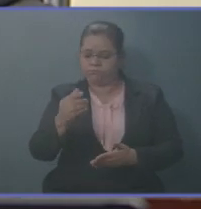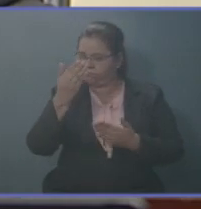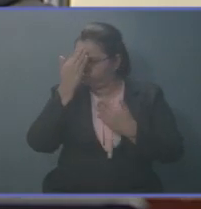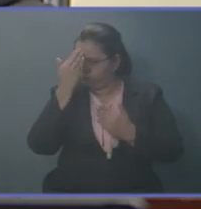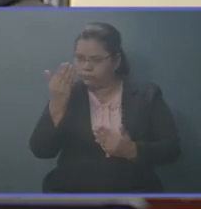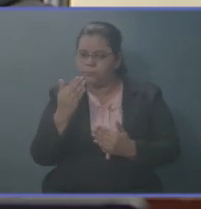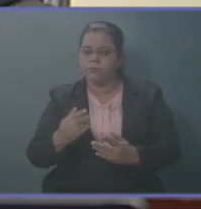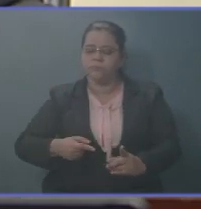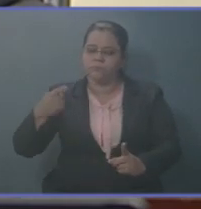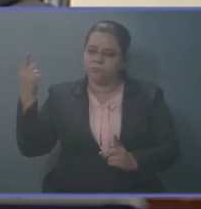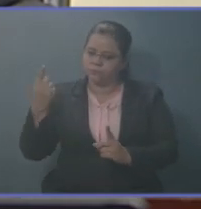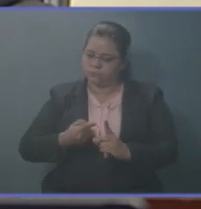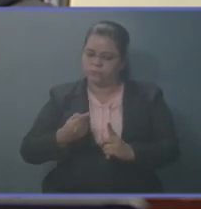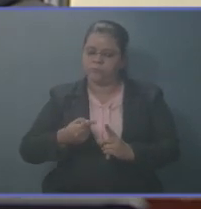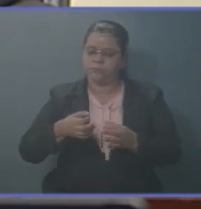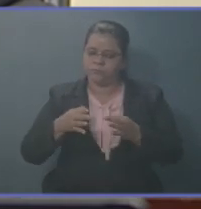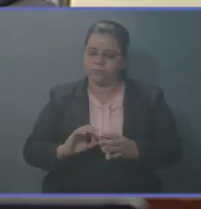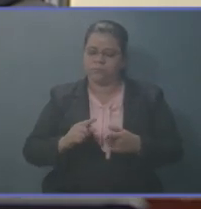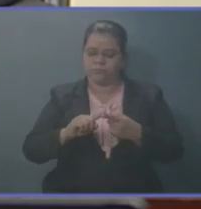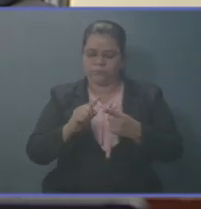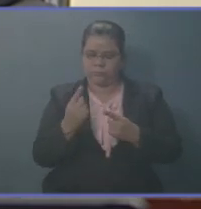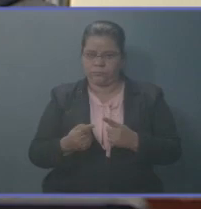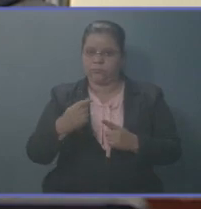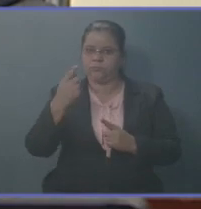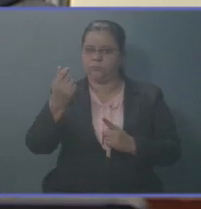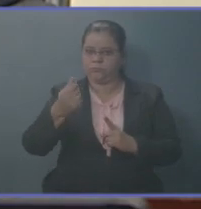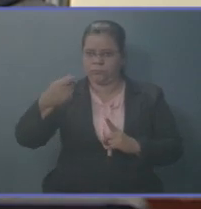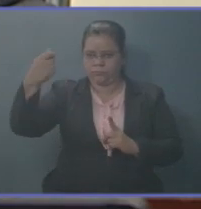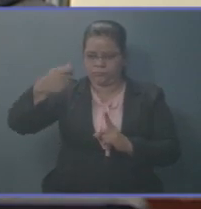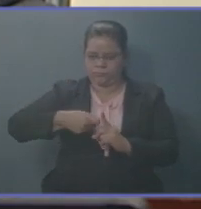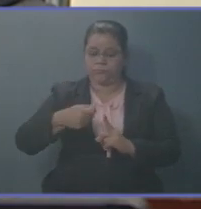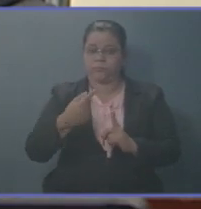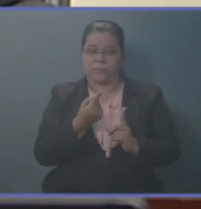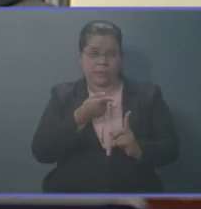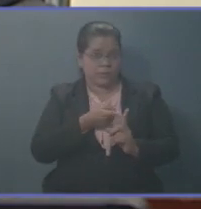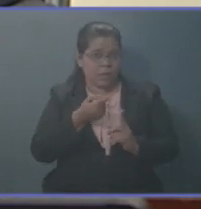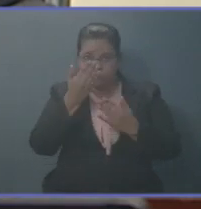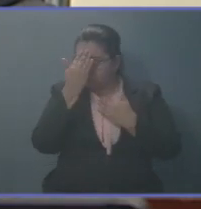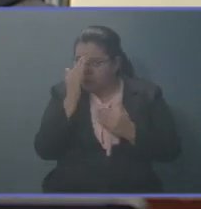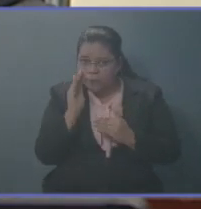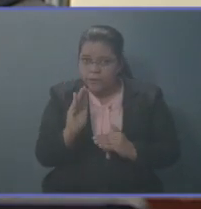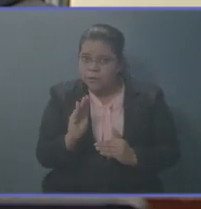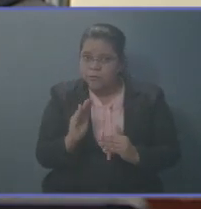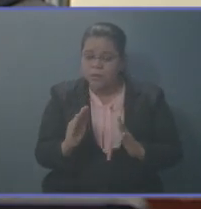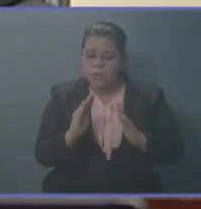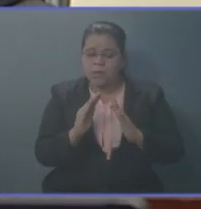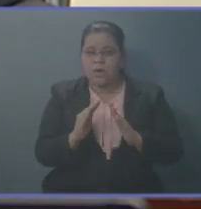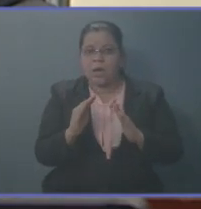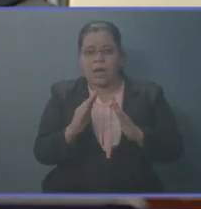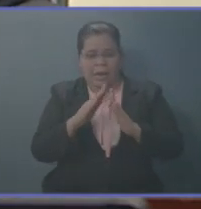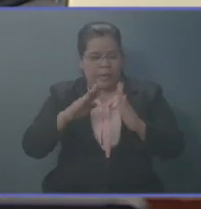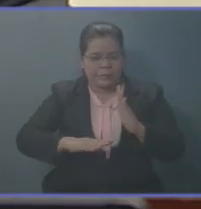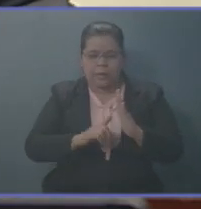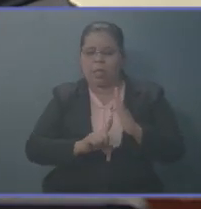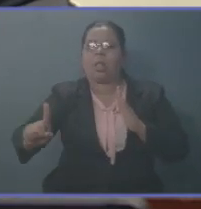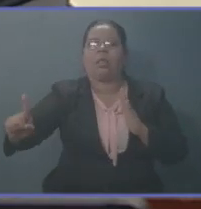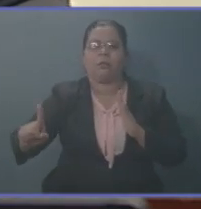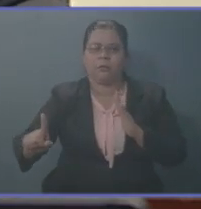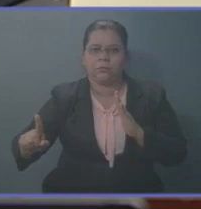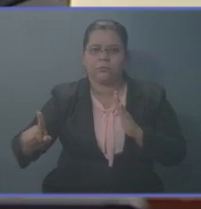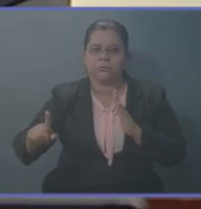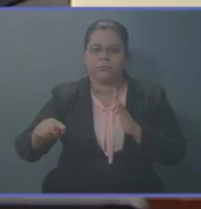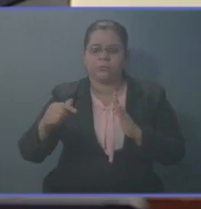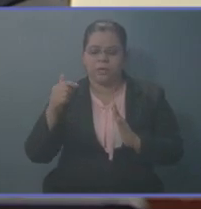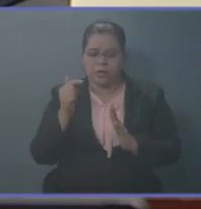será sancionada de la manera siguiente. A. Multa. La persona que incumpla con la prohibición de circulación o que no tenga su justificación